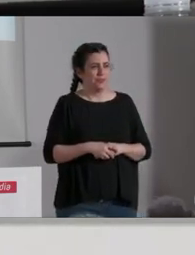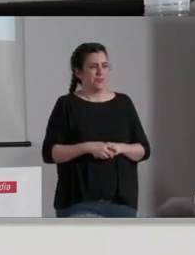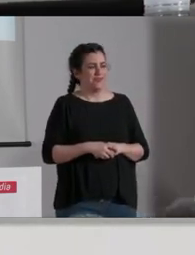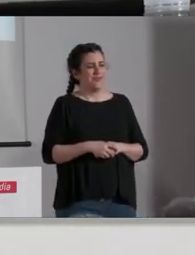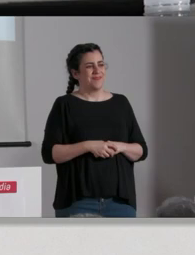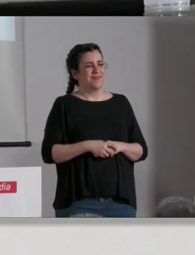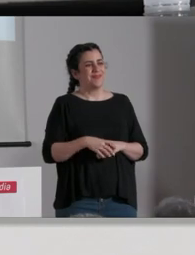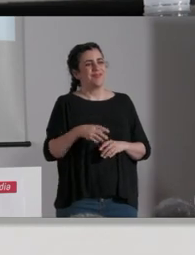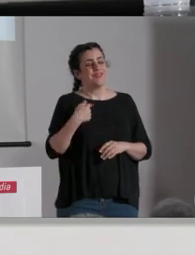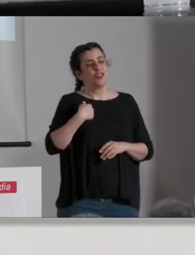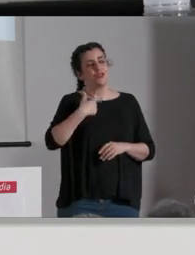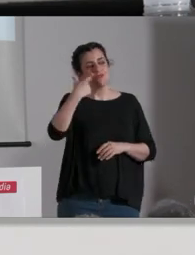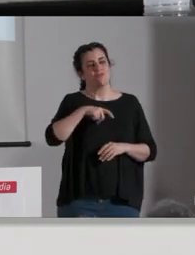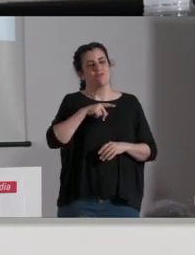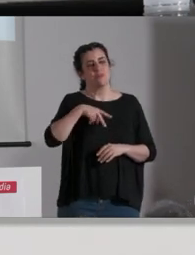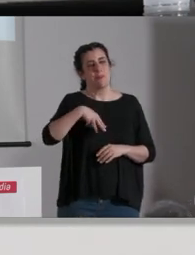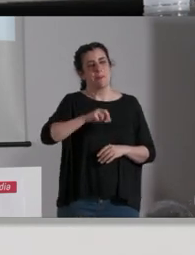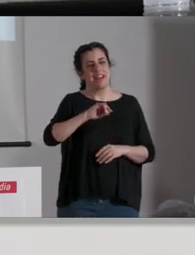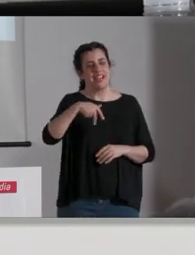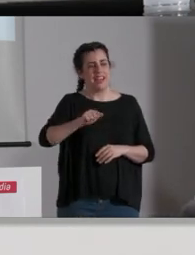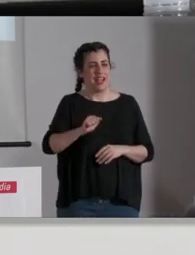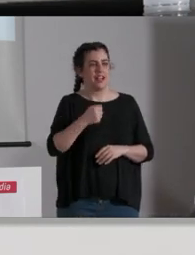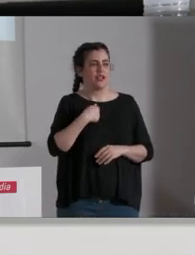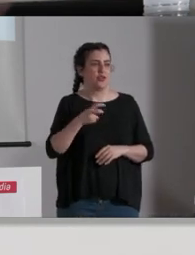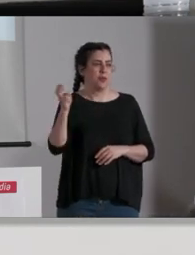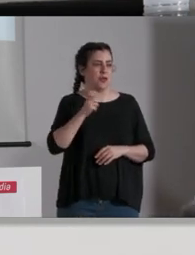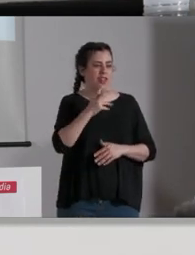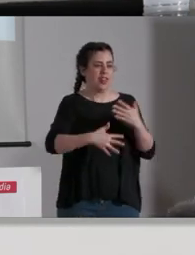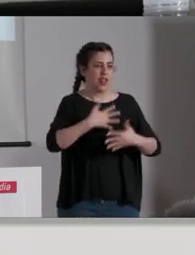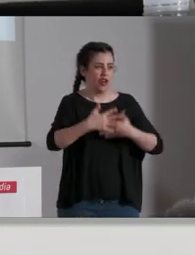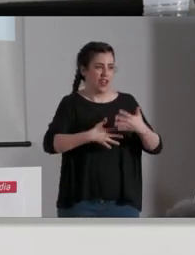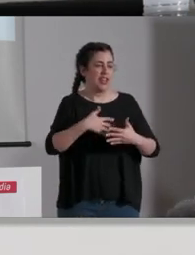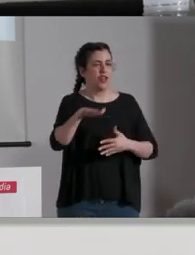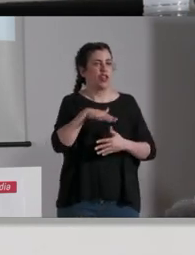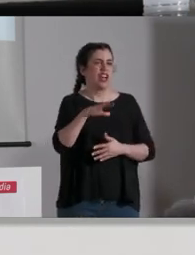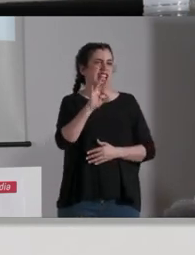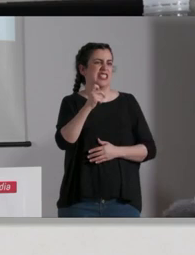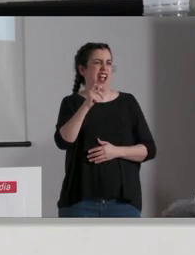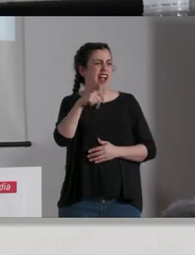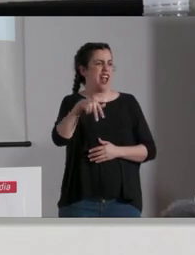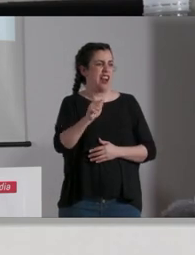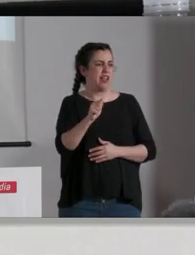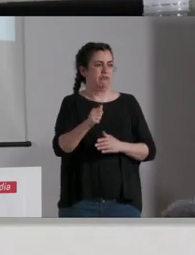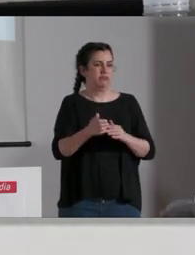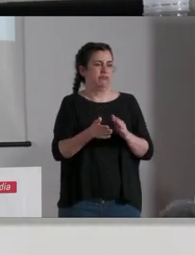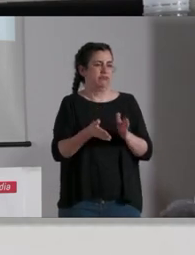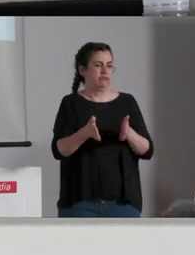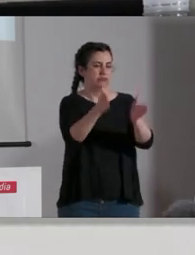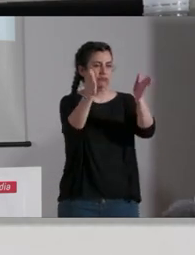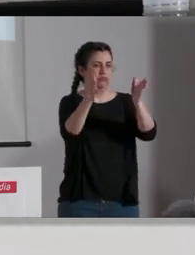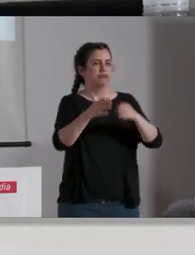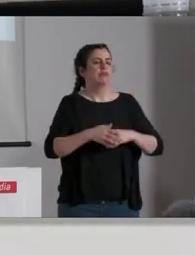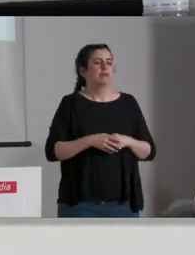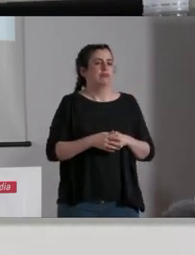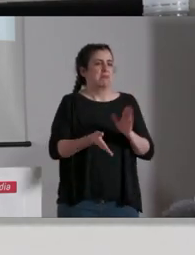Bueno, soy Marina, vengo de Amarauna, de Ziordi. Ziordi está en Sakana, en un pueblo pequeño. y os cuento un